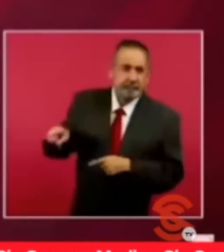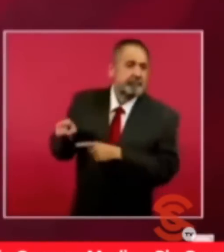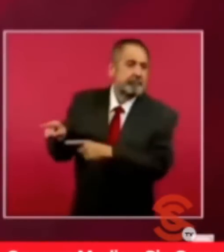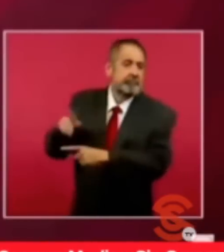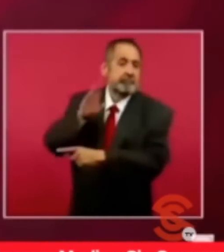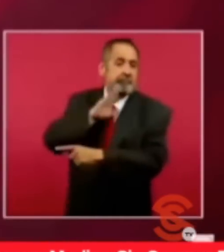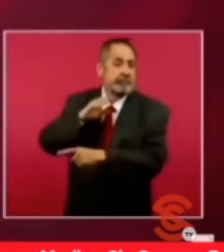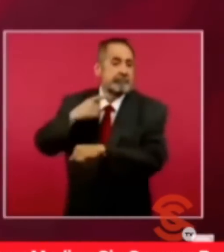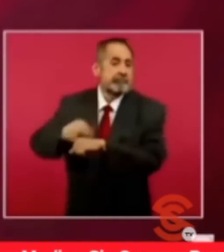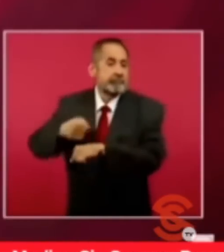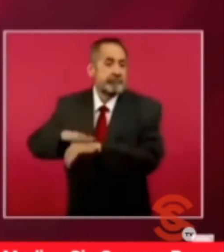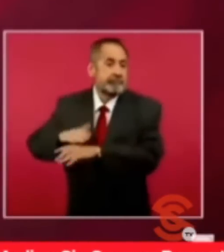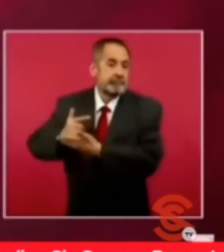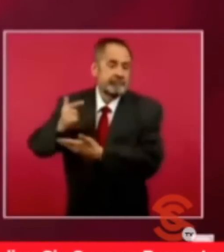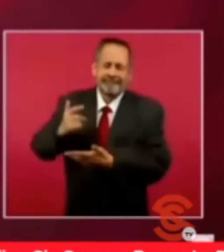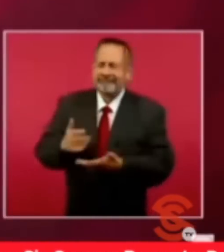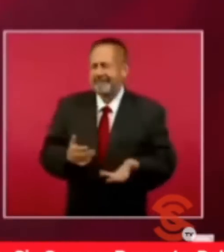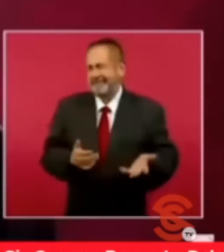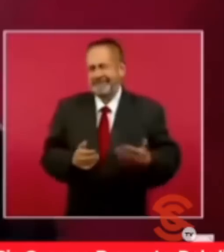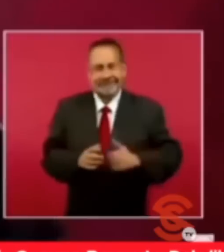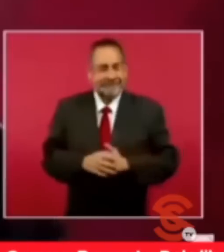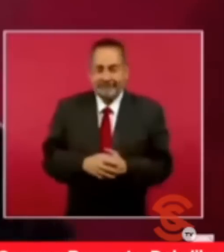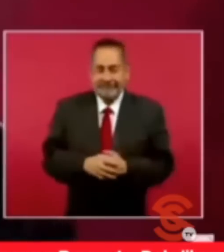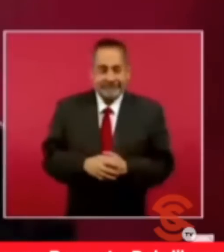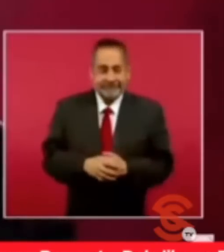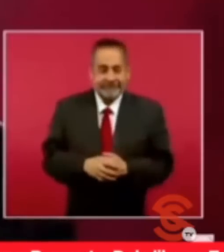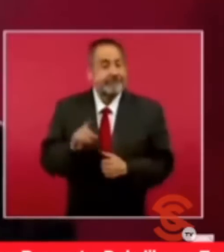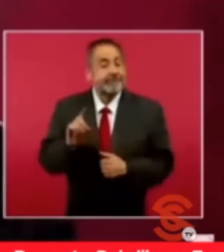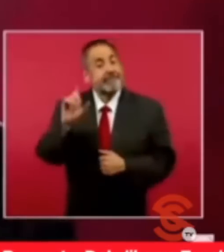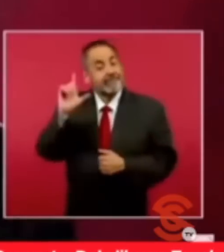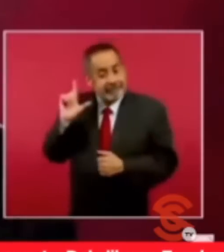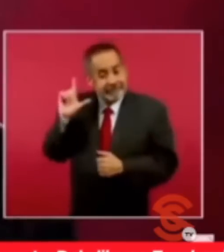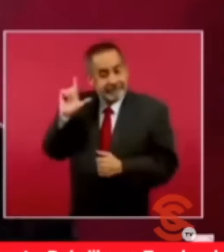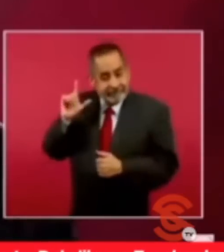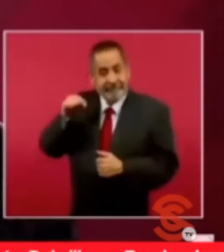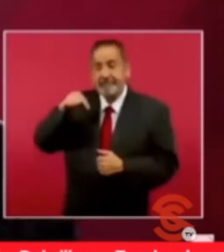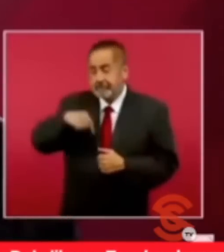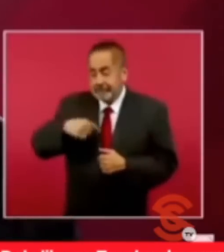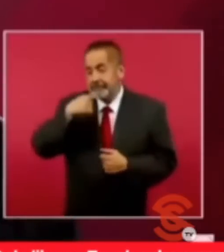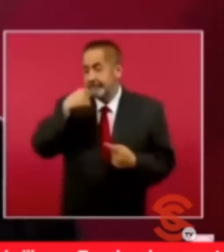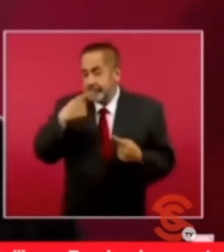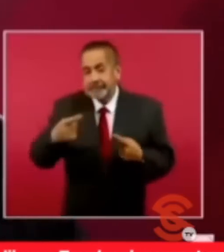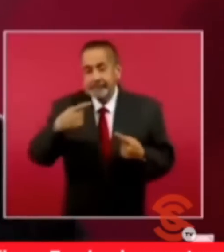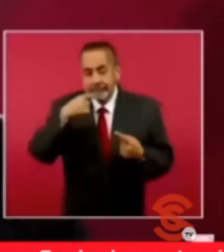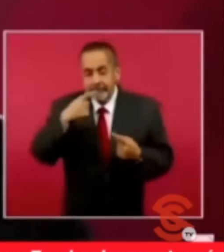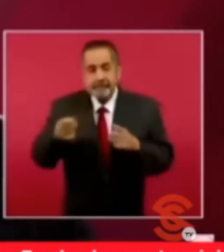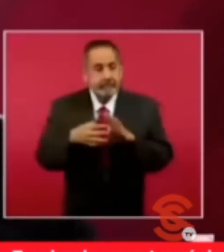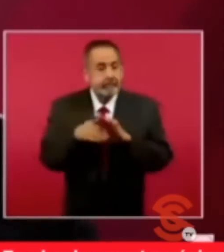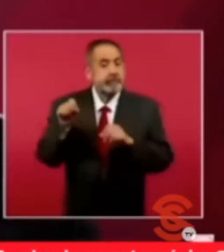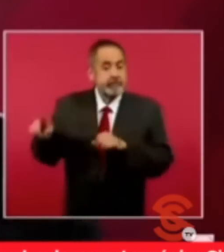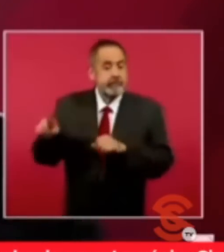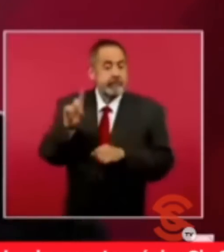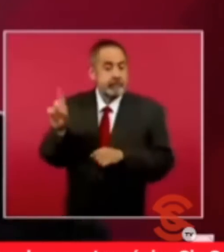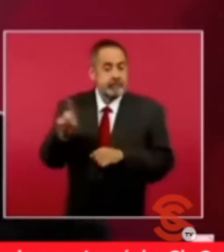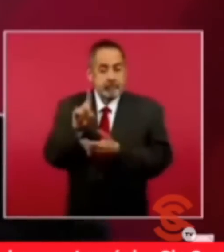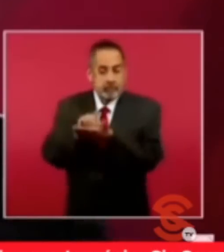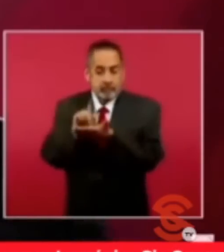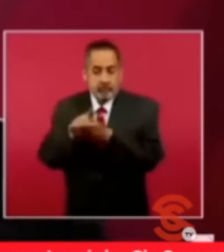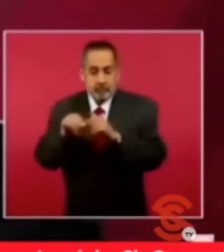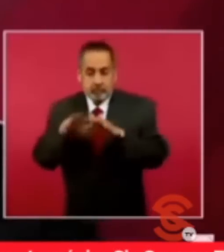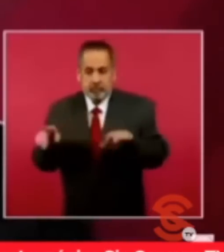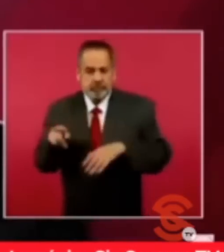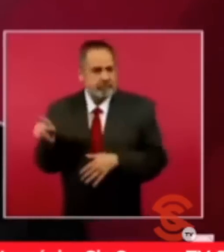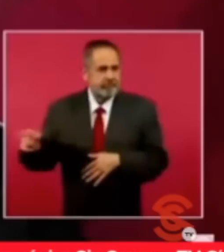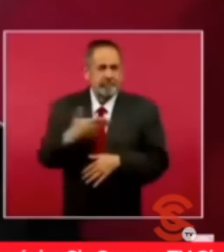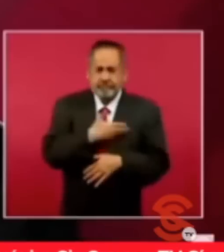El presidente, afortunadamente, y como lo dijimos desde el lunes aquí en la mañana y como él lo dio a conocer el domingo,